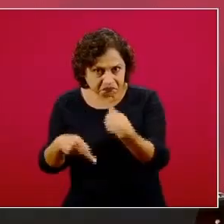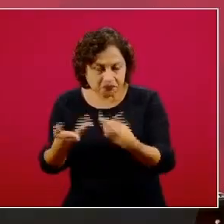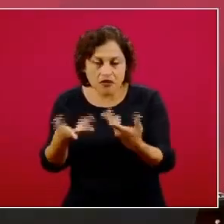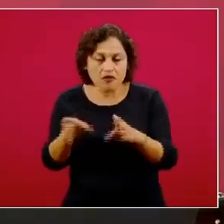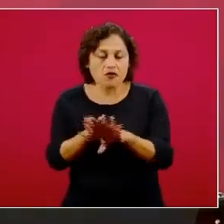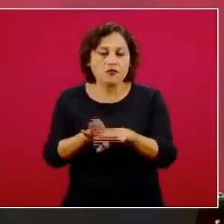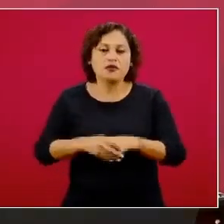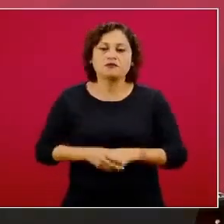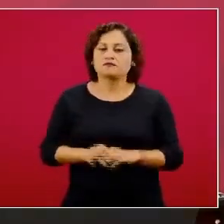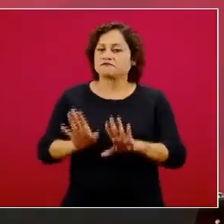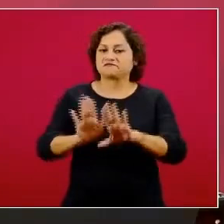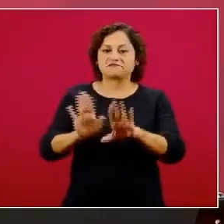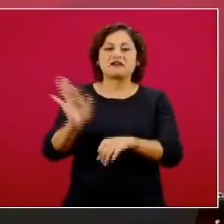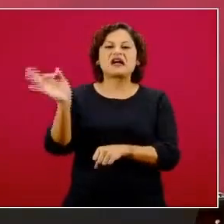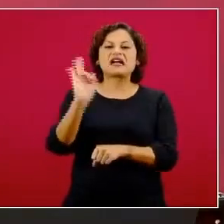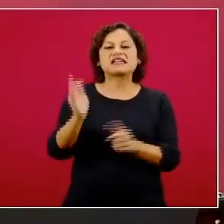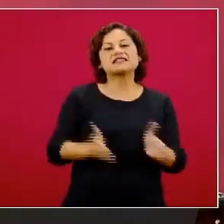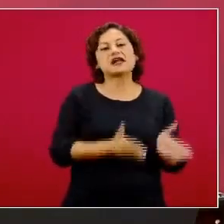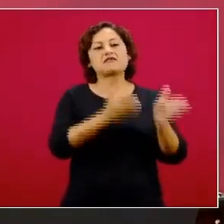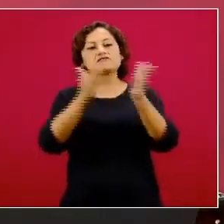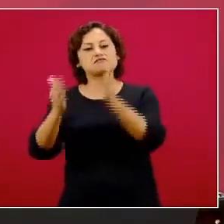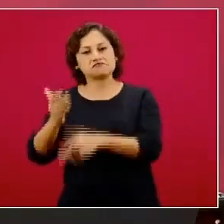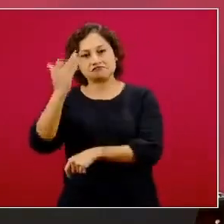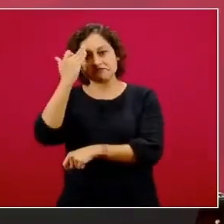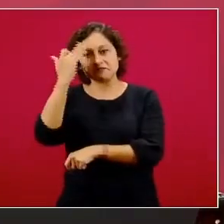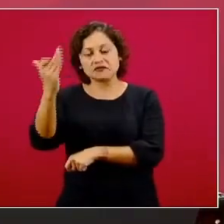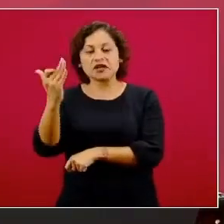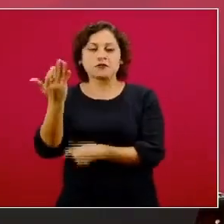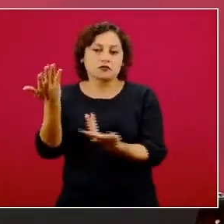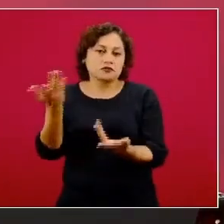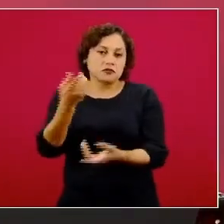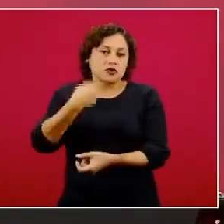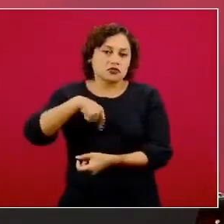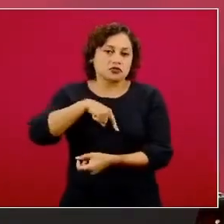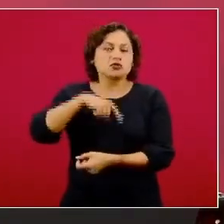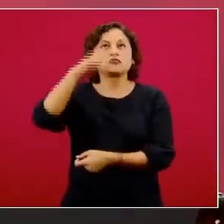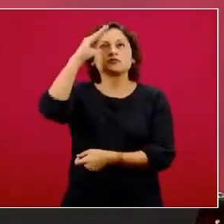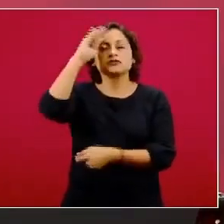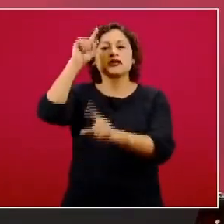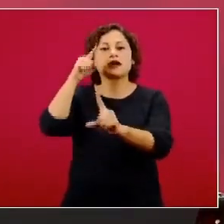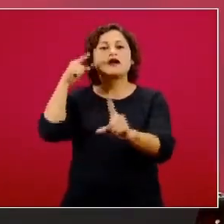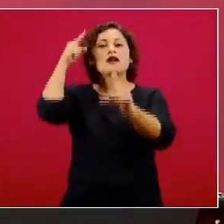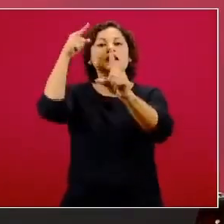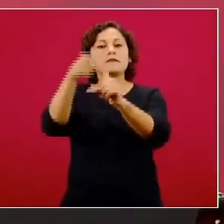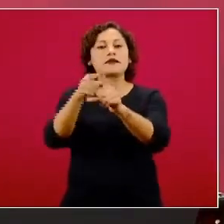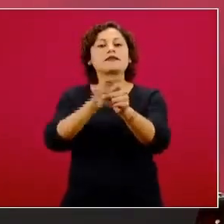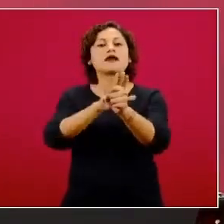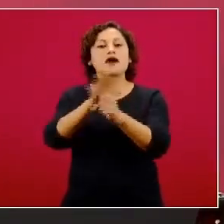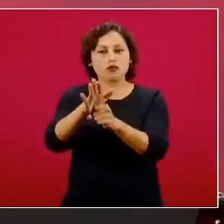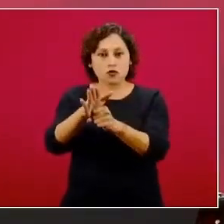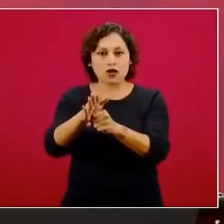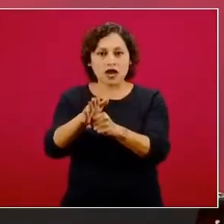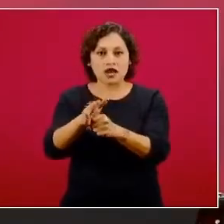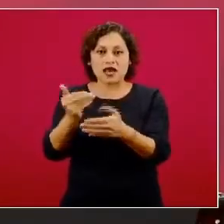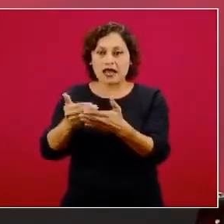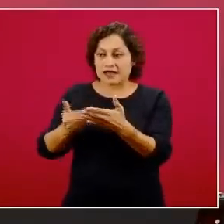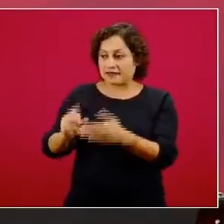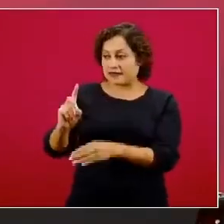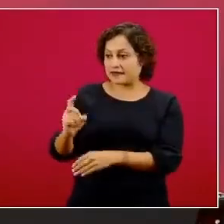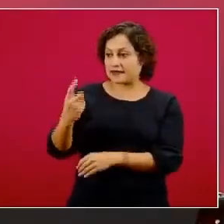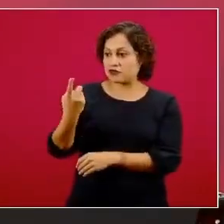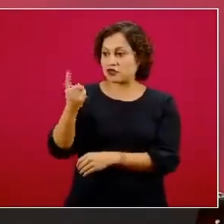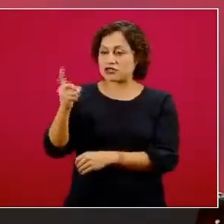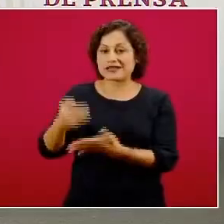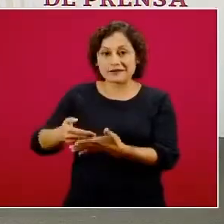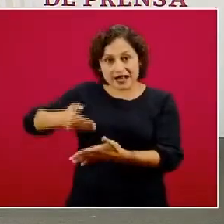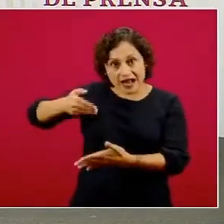es aplicar a todas las dosis que se adquirieron antes del 31 de diciembre. ¿Puede afectar